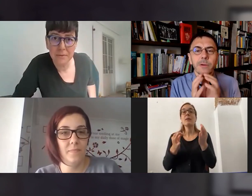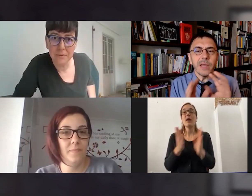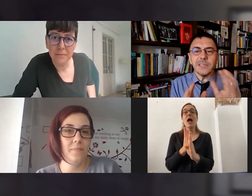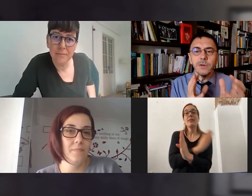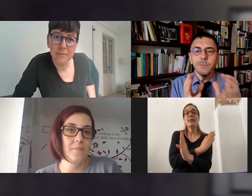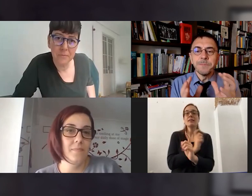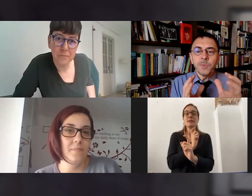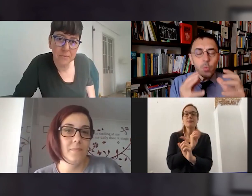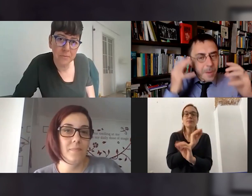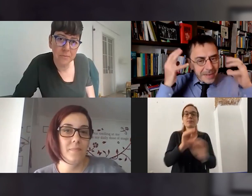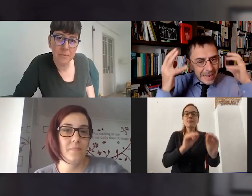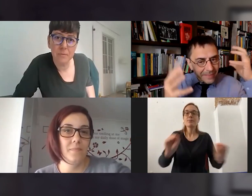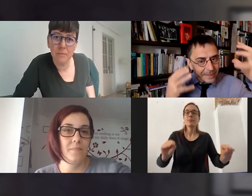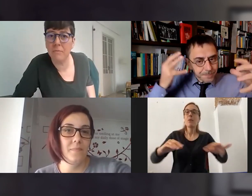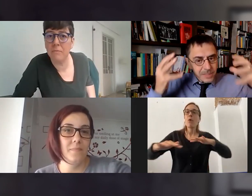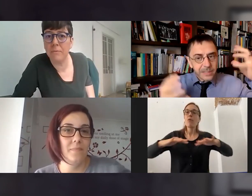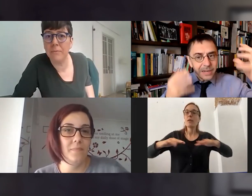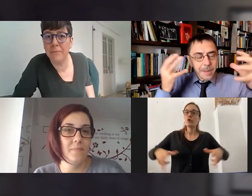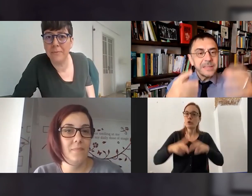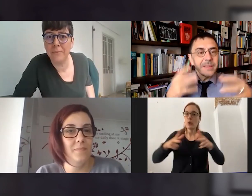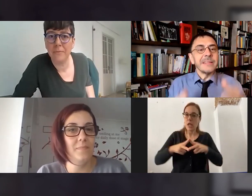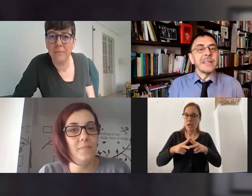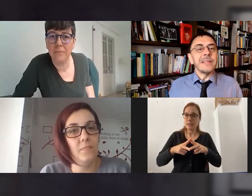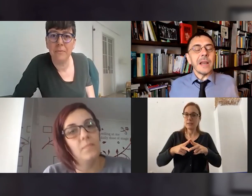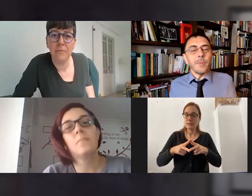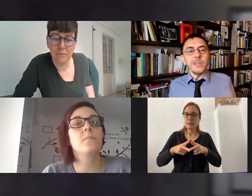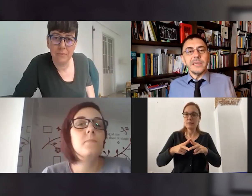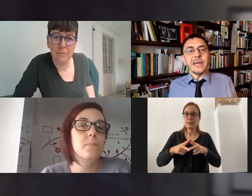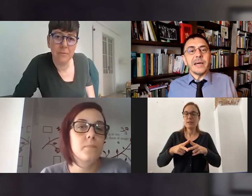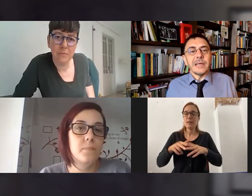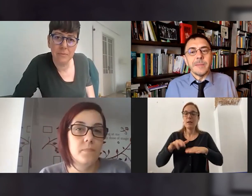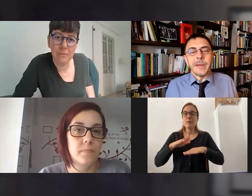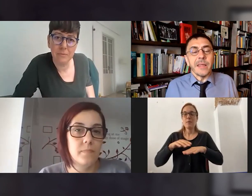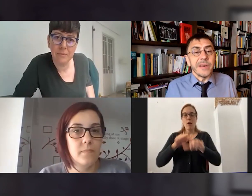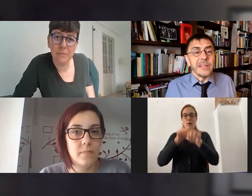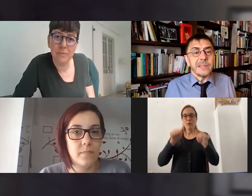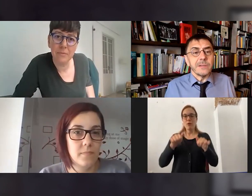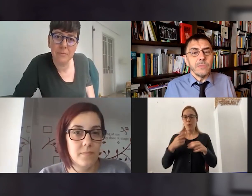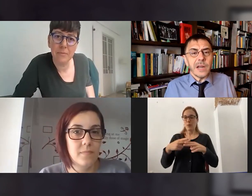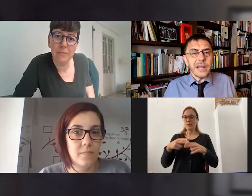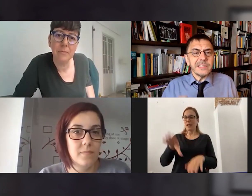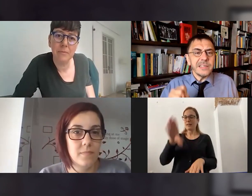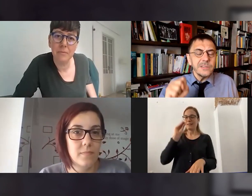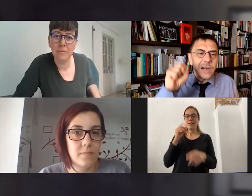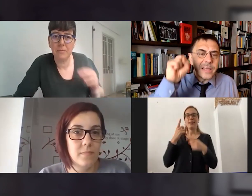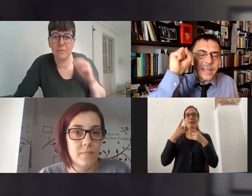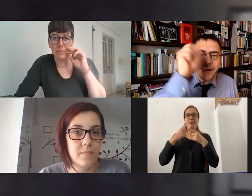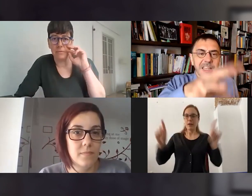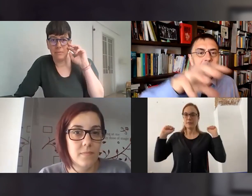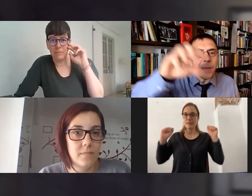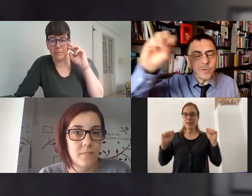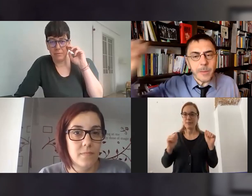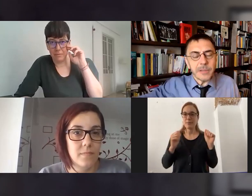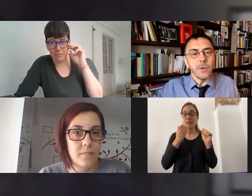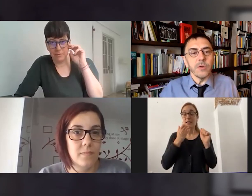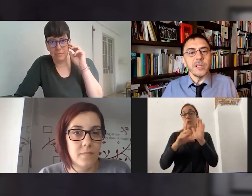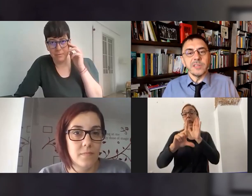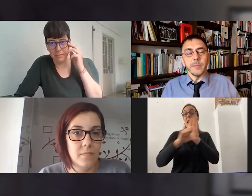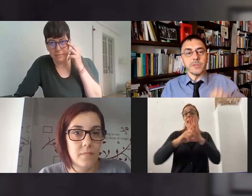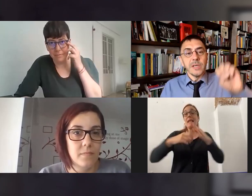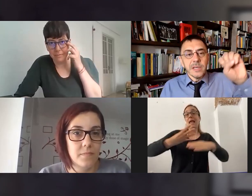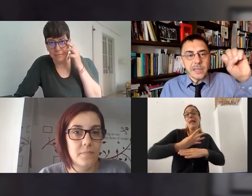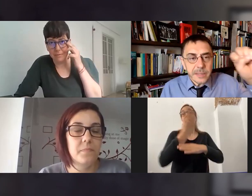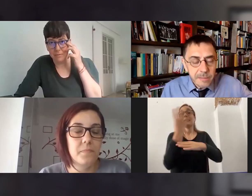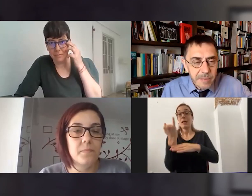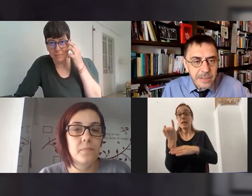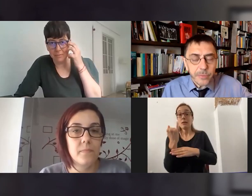¿no? Creo que ha sido una manera de realmente de entender la política de manera diferente, ¿no? Una ley, si es una ley LGTBI, pues hablas con los